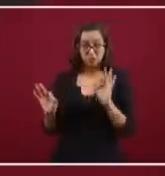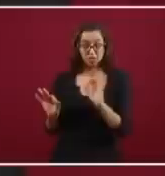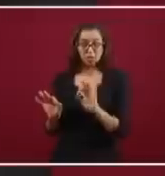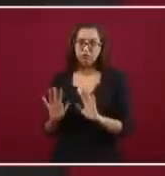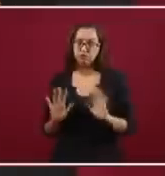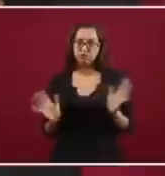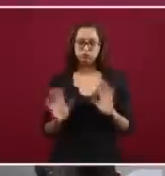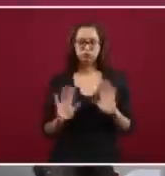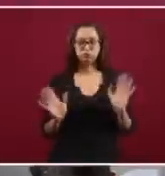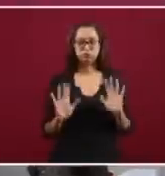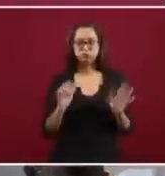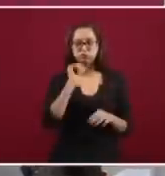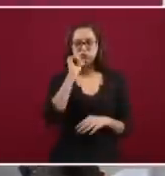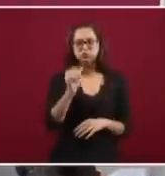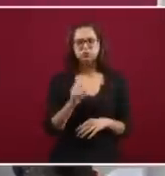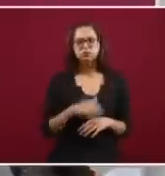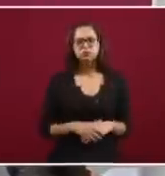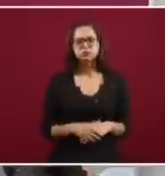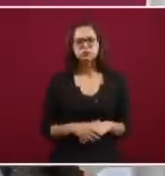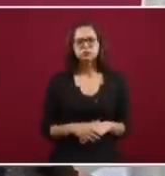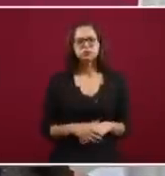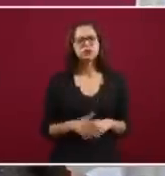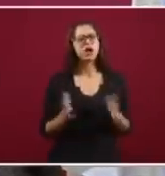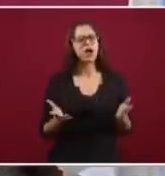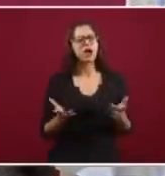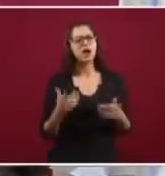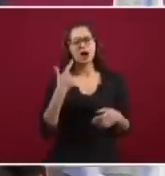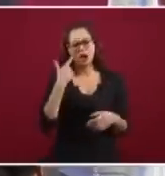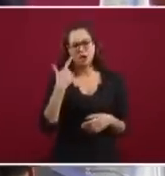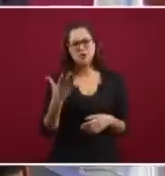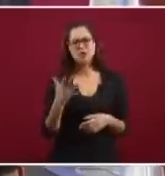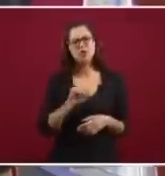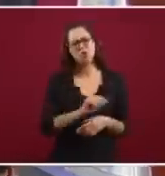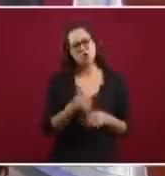Pero a ver, ¿por qué no pones la de letalidad?